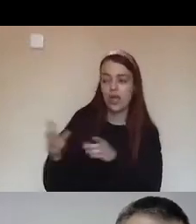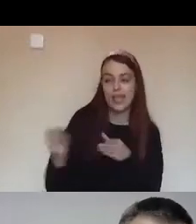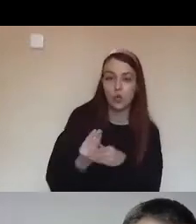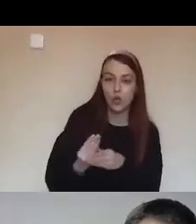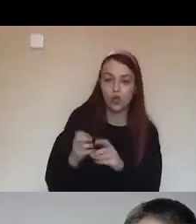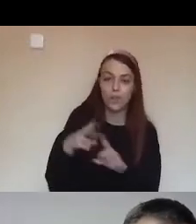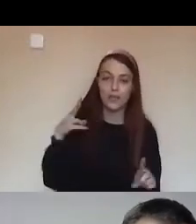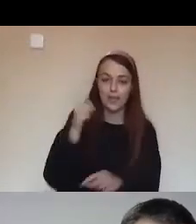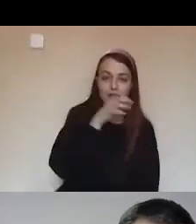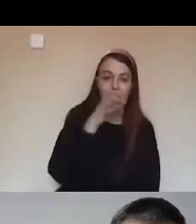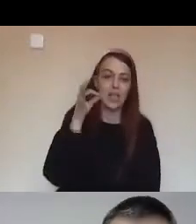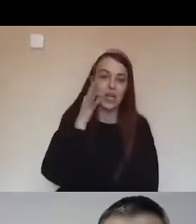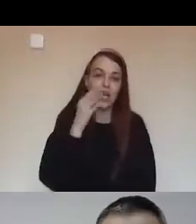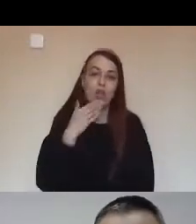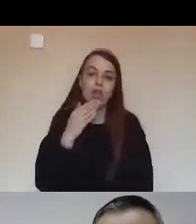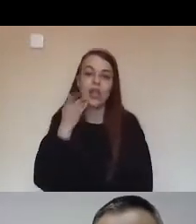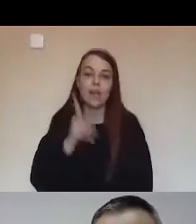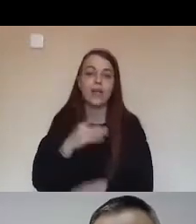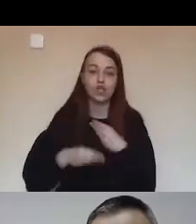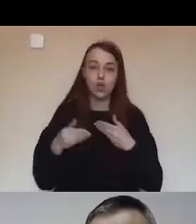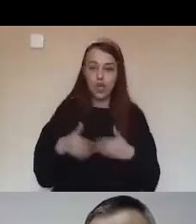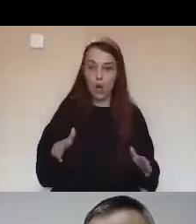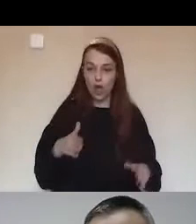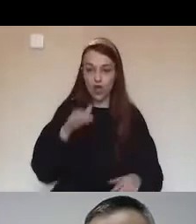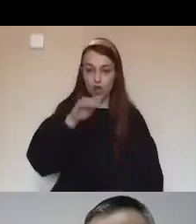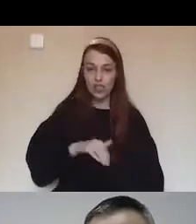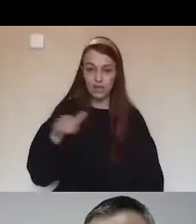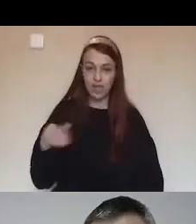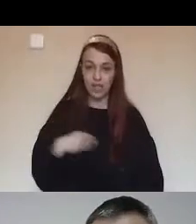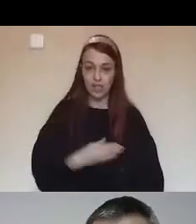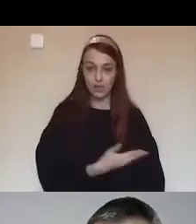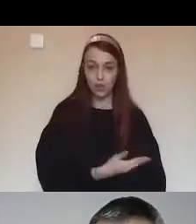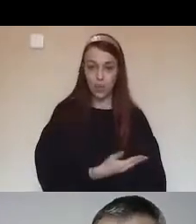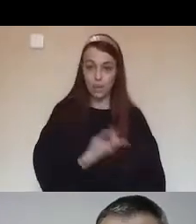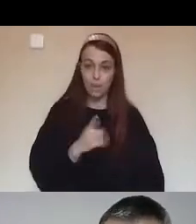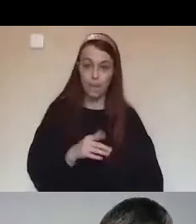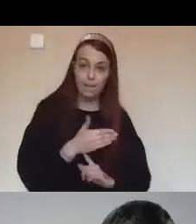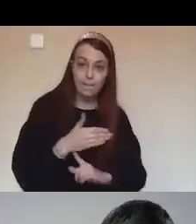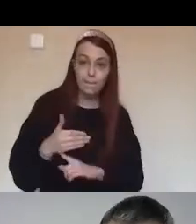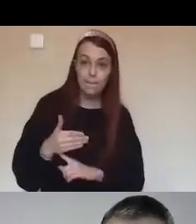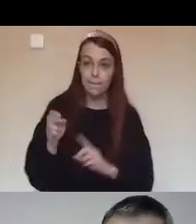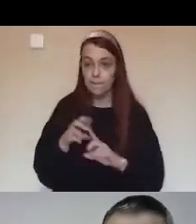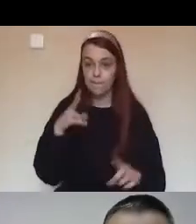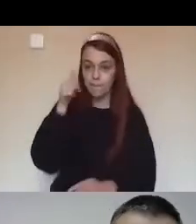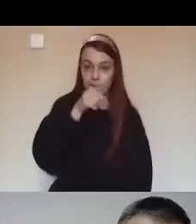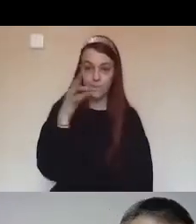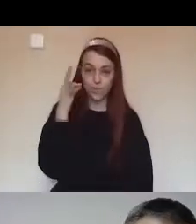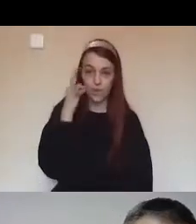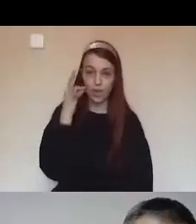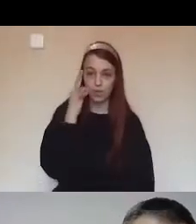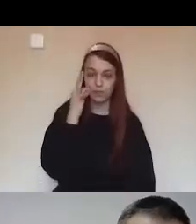varias inauguraciones infantiles, como esta que se ve aquí, hemos hecho exposiciones con perspectiva de género de todo